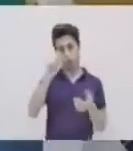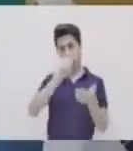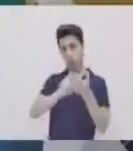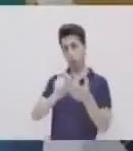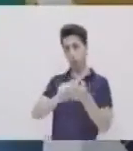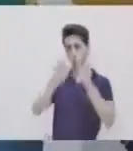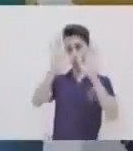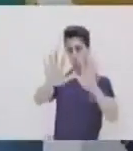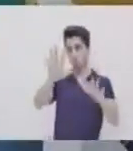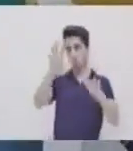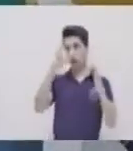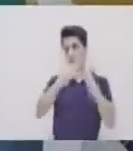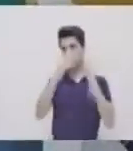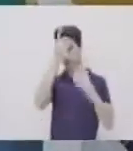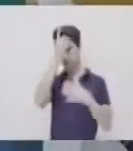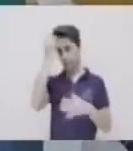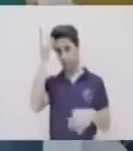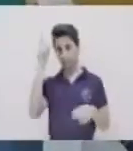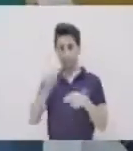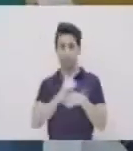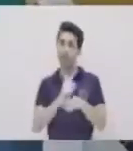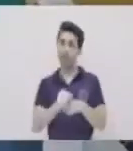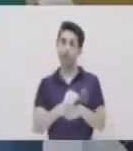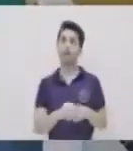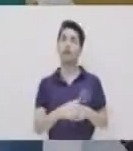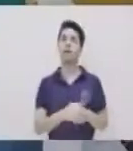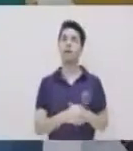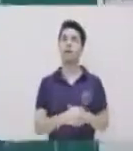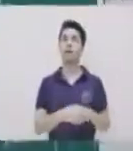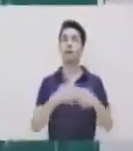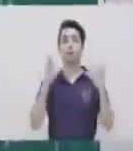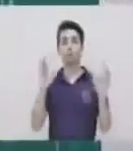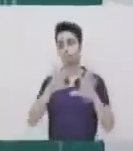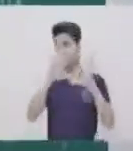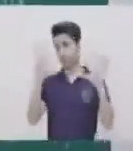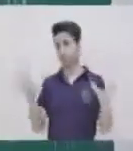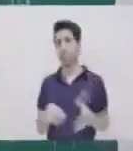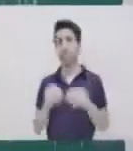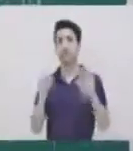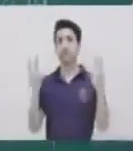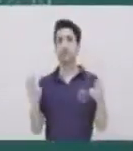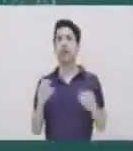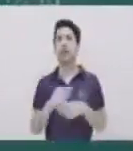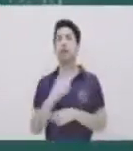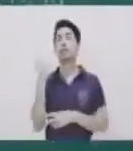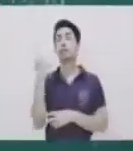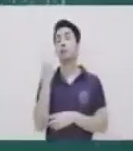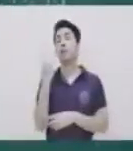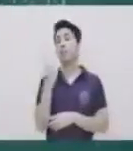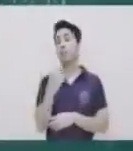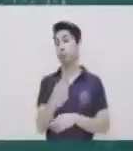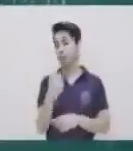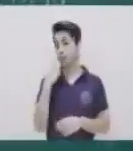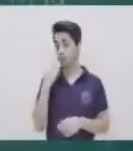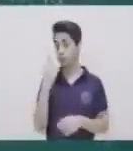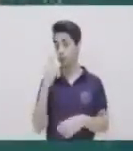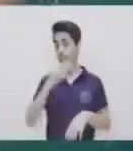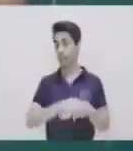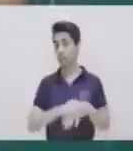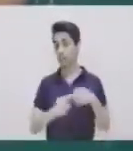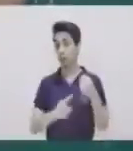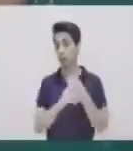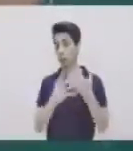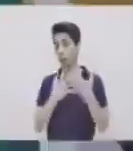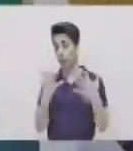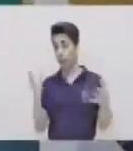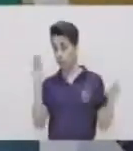más en el tema y practicar un poco acerca más de él. Hemos llegado al final del tema. Es importante que busquemos más problemas